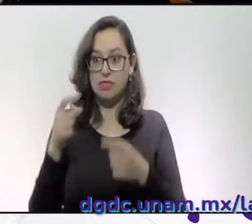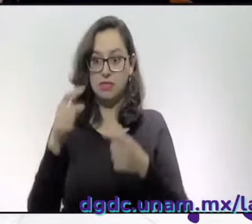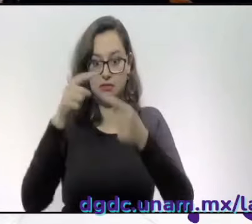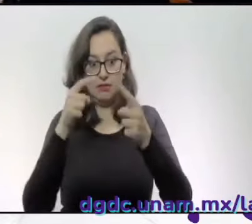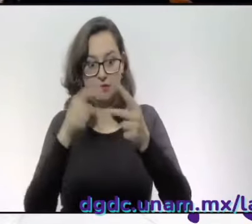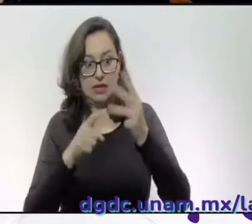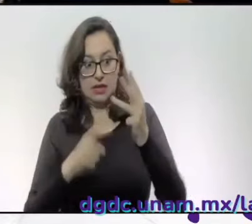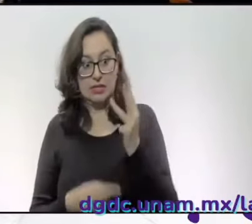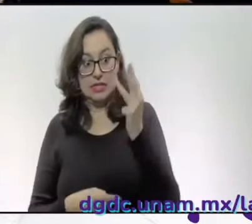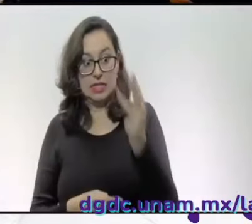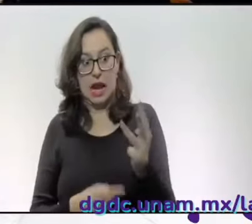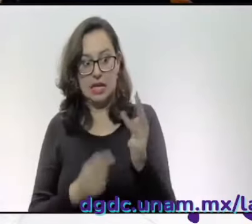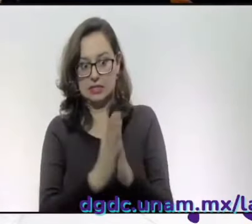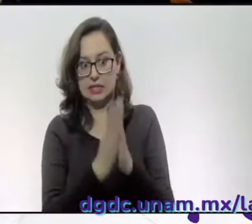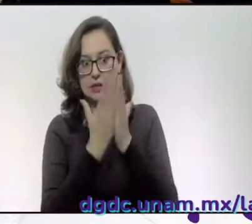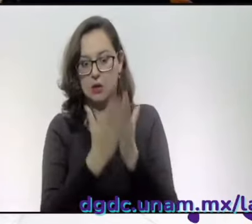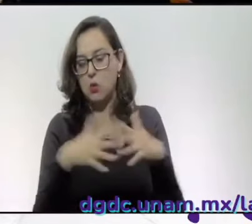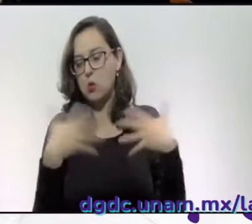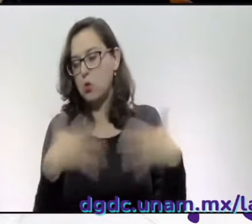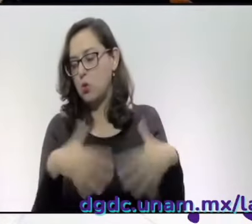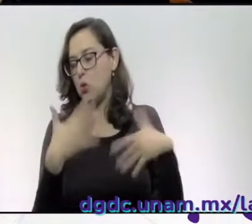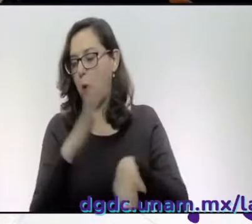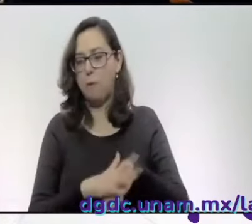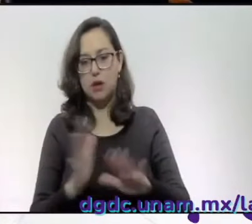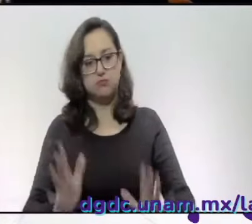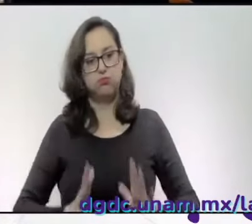leyendo sus libros me impresionaron.